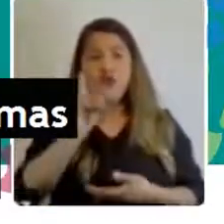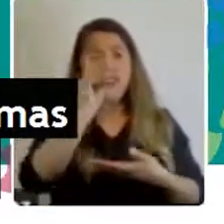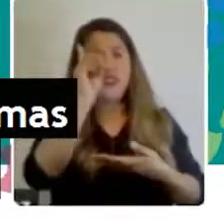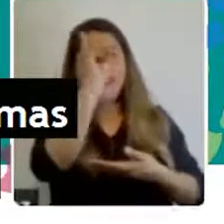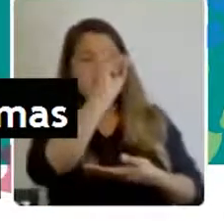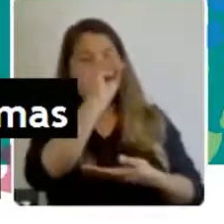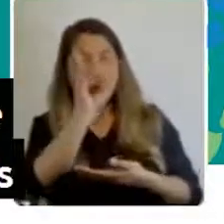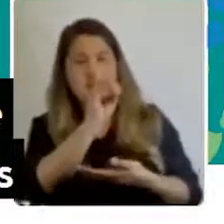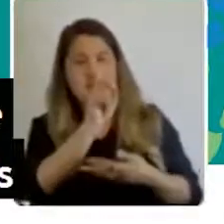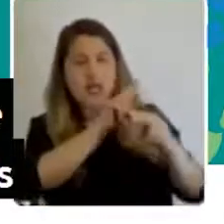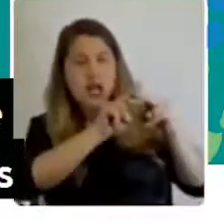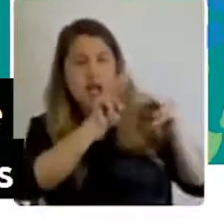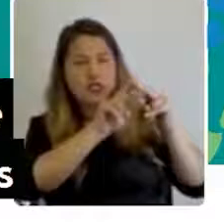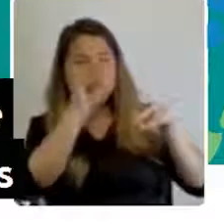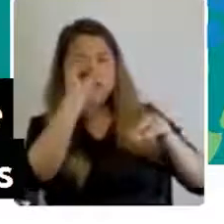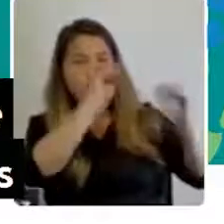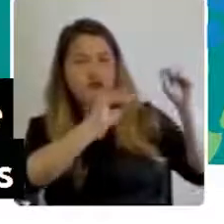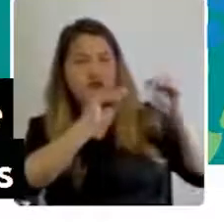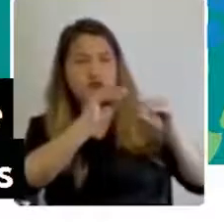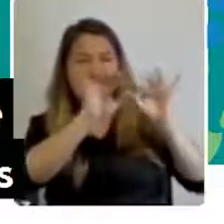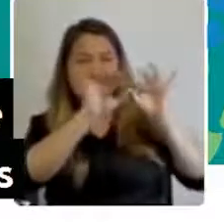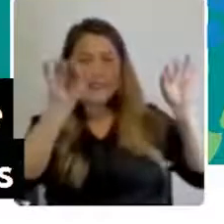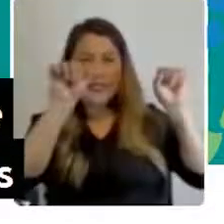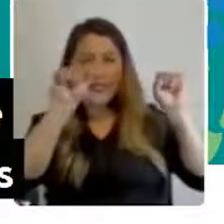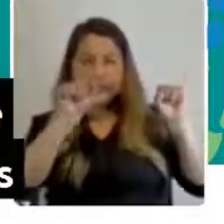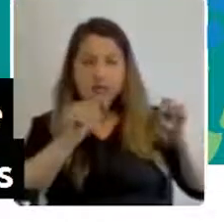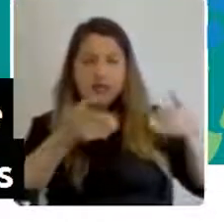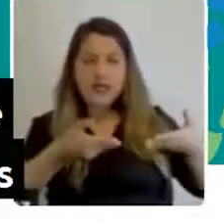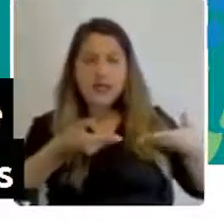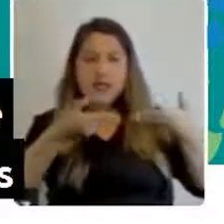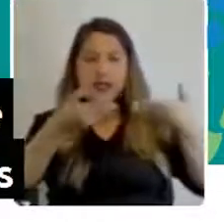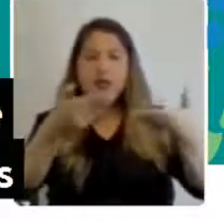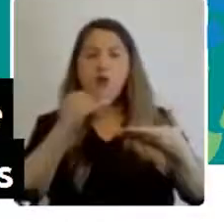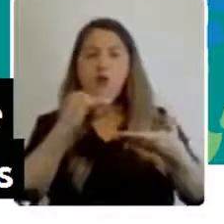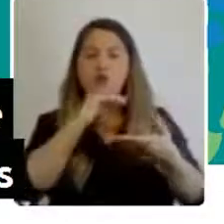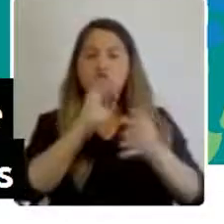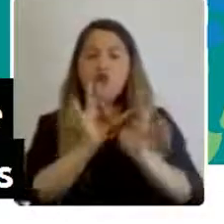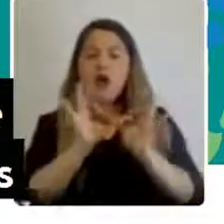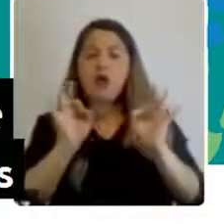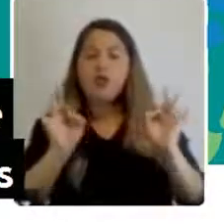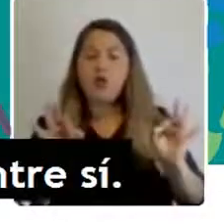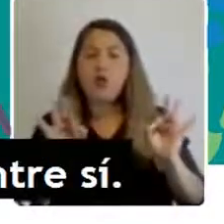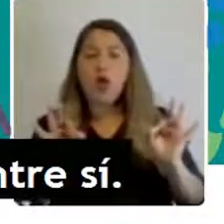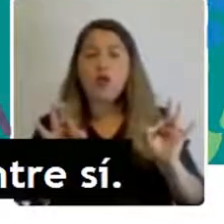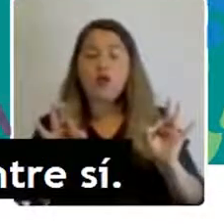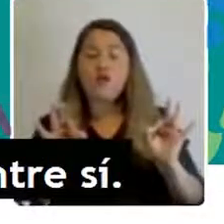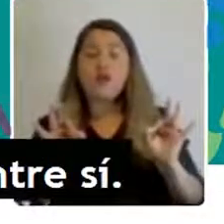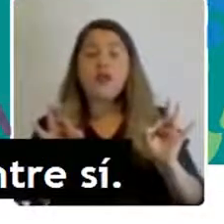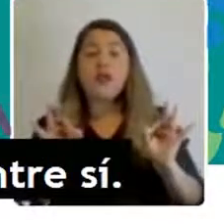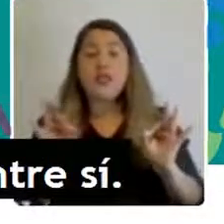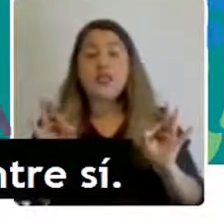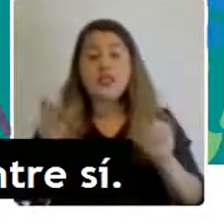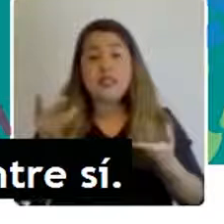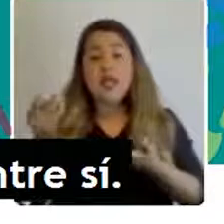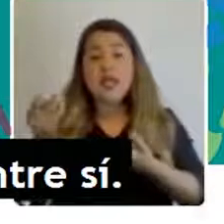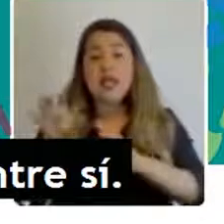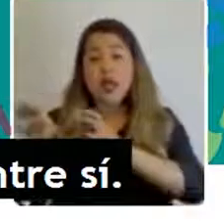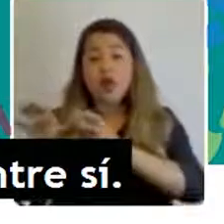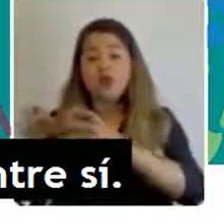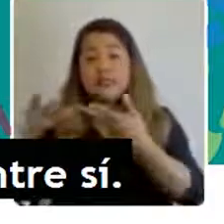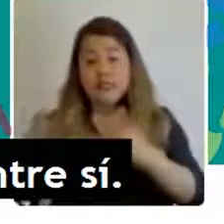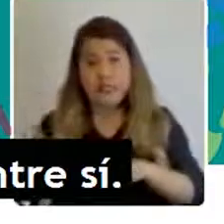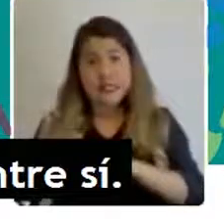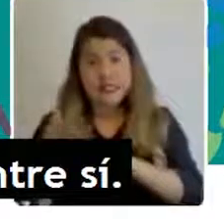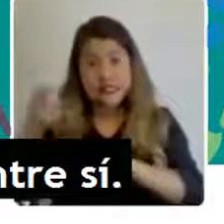uso adecuado, un uso eficiente de los recursos que ya existen, que ya están instalados y que, como hemos visto, no son